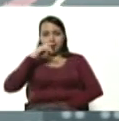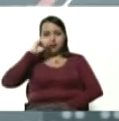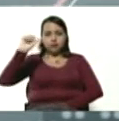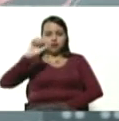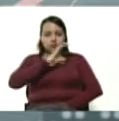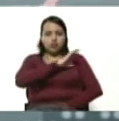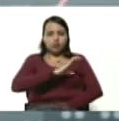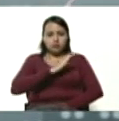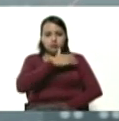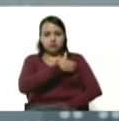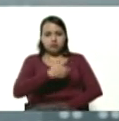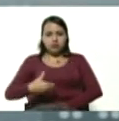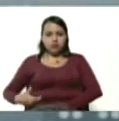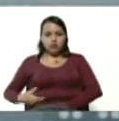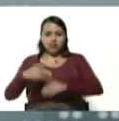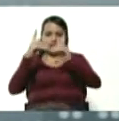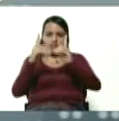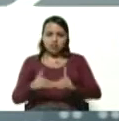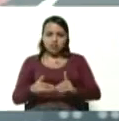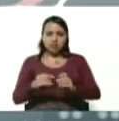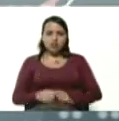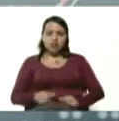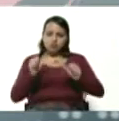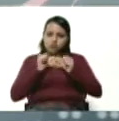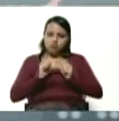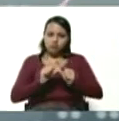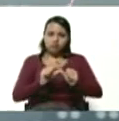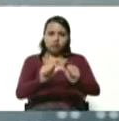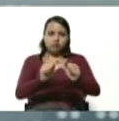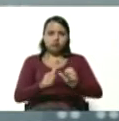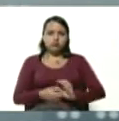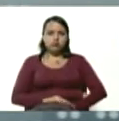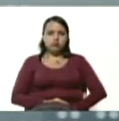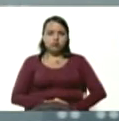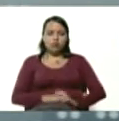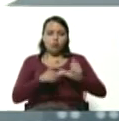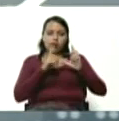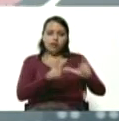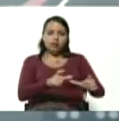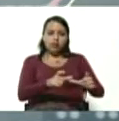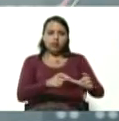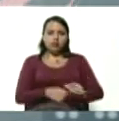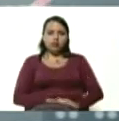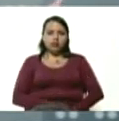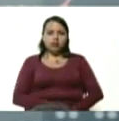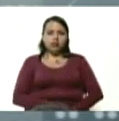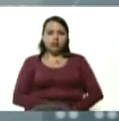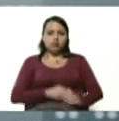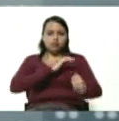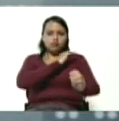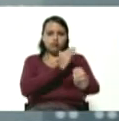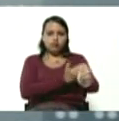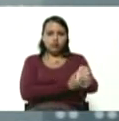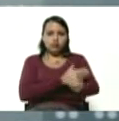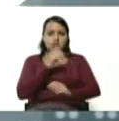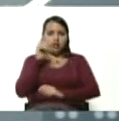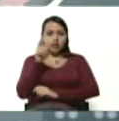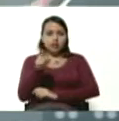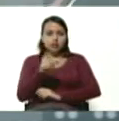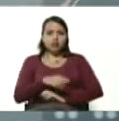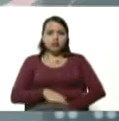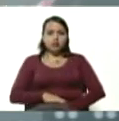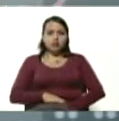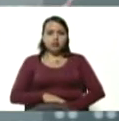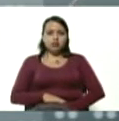presidencial decidieron mantener la situación de cuarentena no radical en esta etapa de